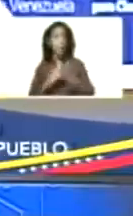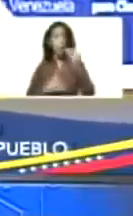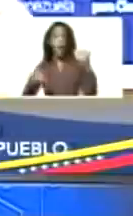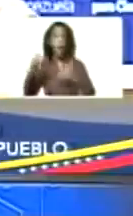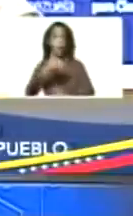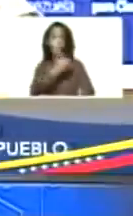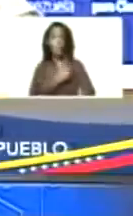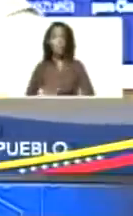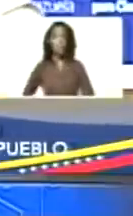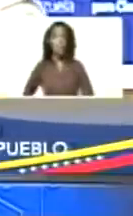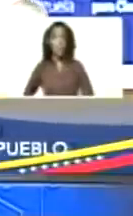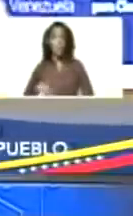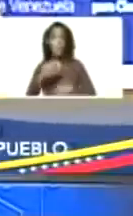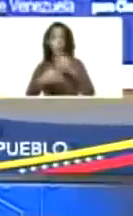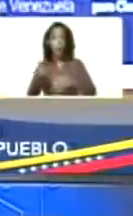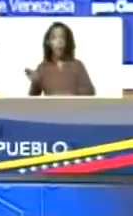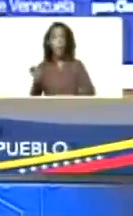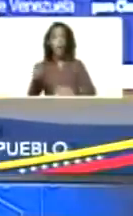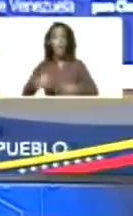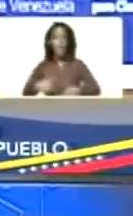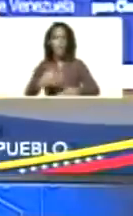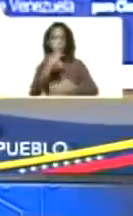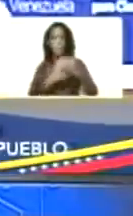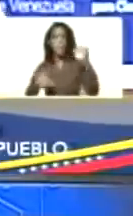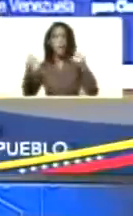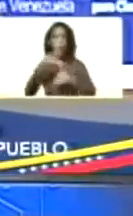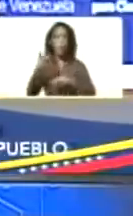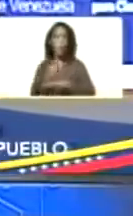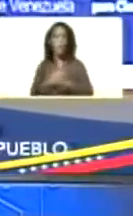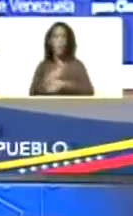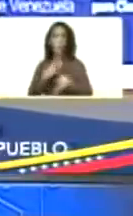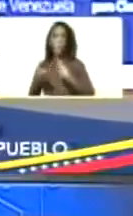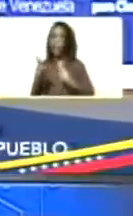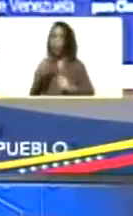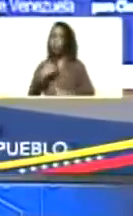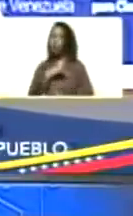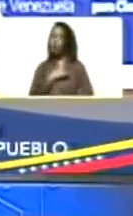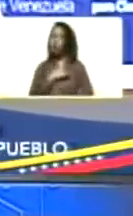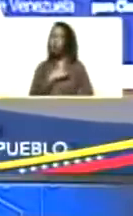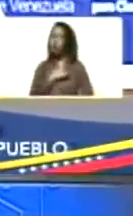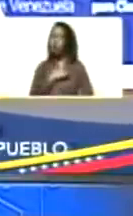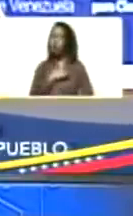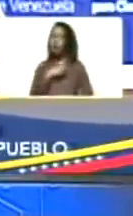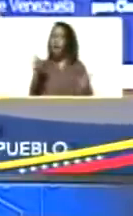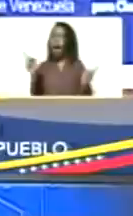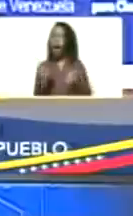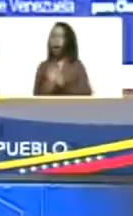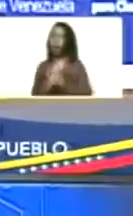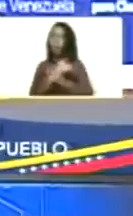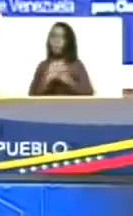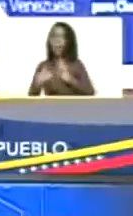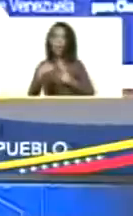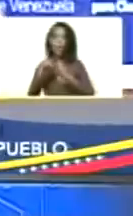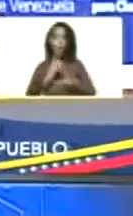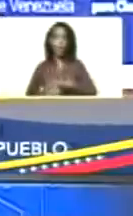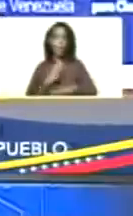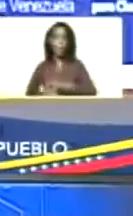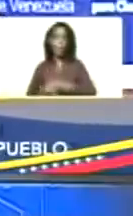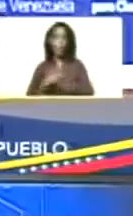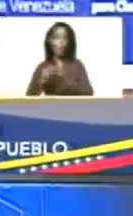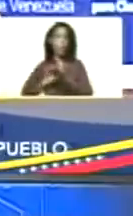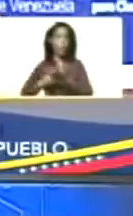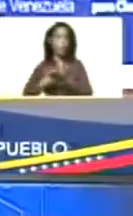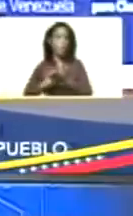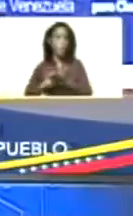presidente, sería un esfuerzo mayor como gobierno, pero nosotros a corto y mediano plazo